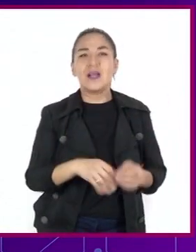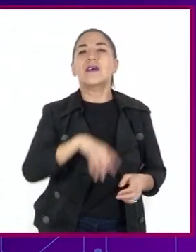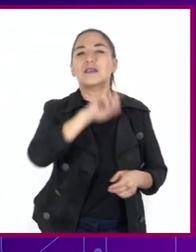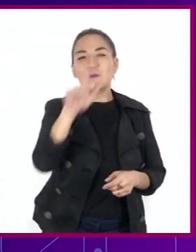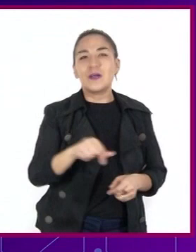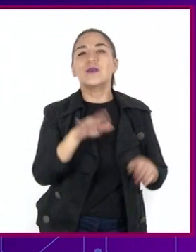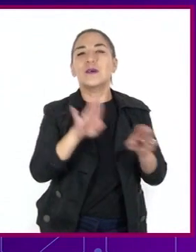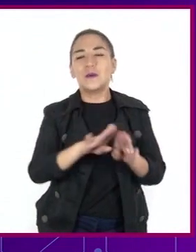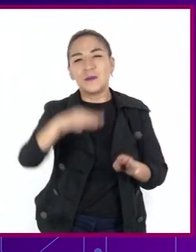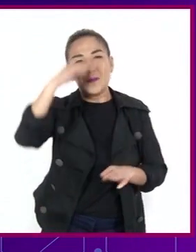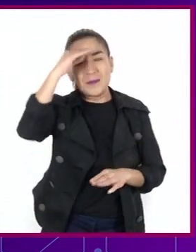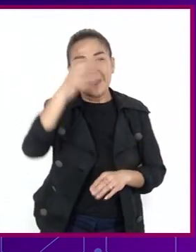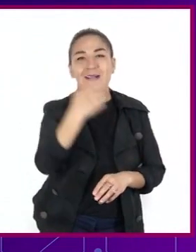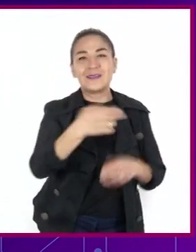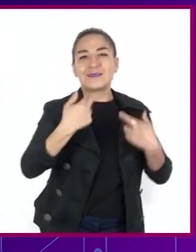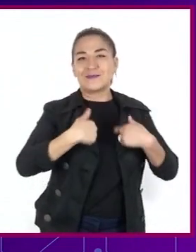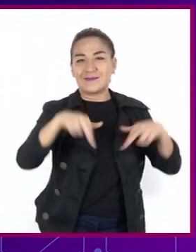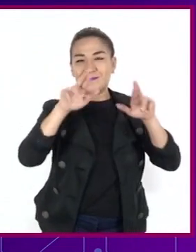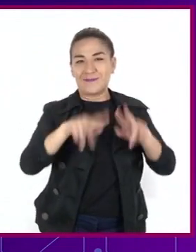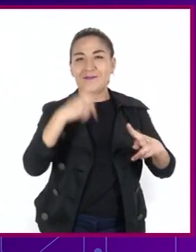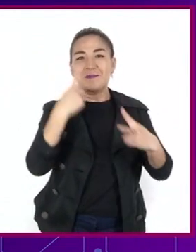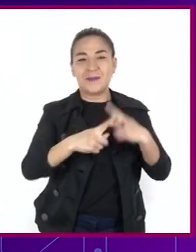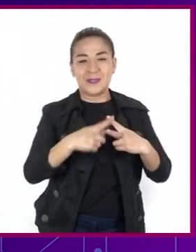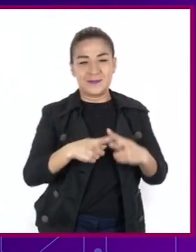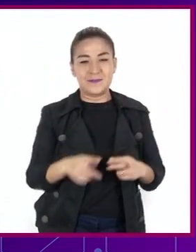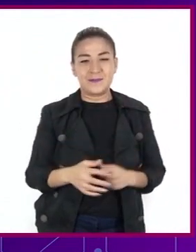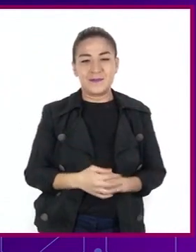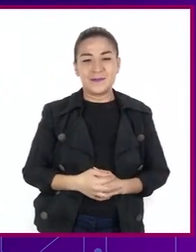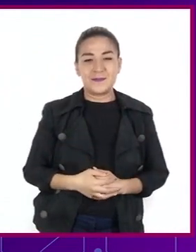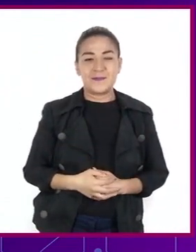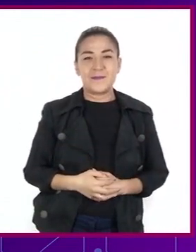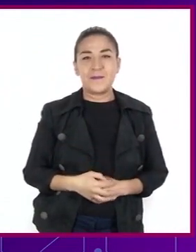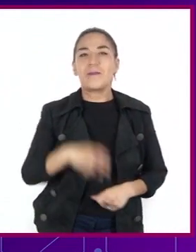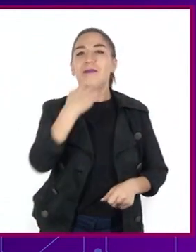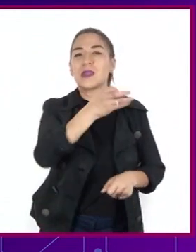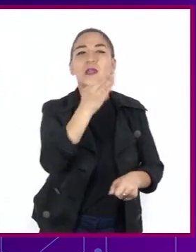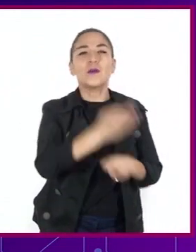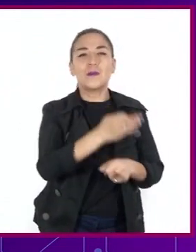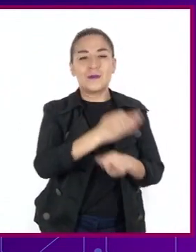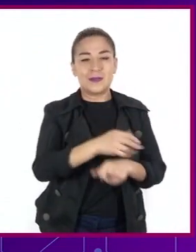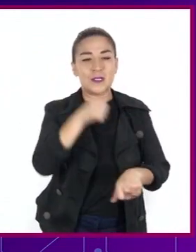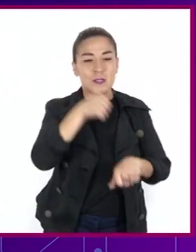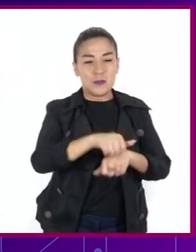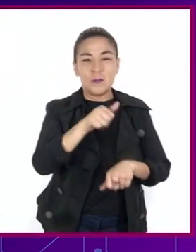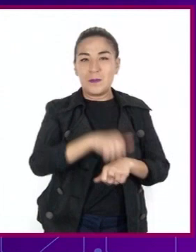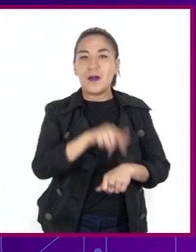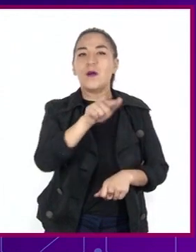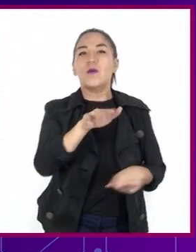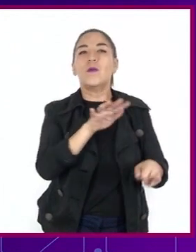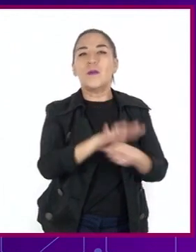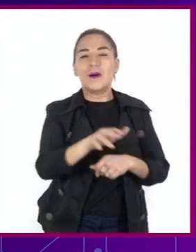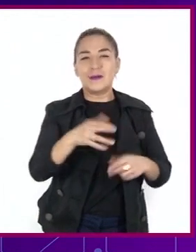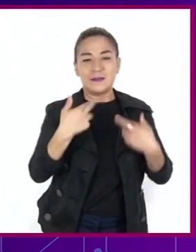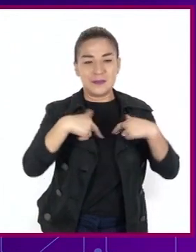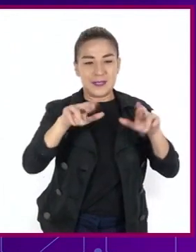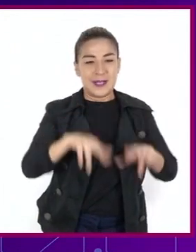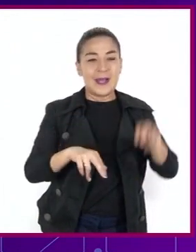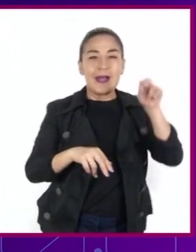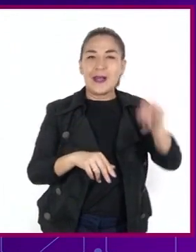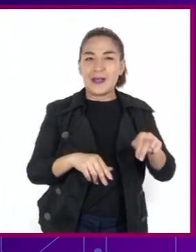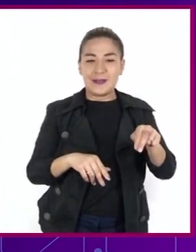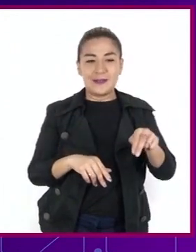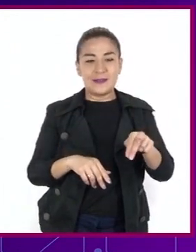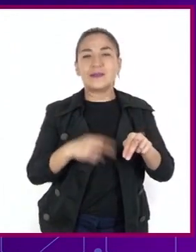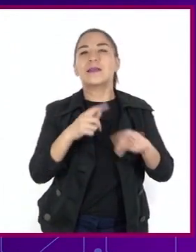llevó a generalizar con una expresión algebraica. En este caso, el número de la posición se representa con n